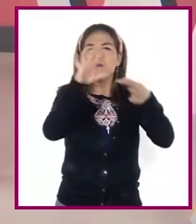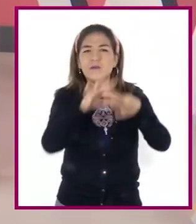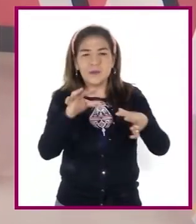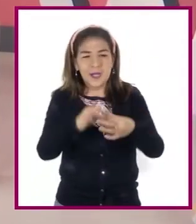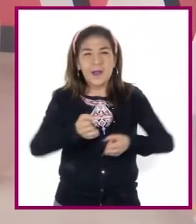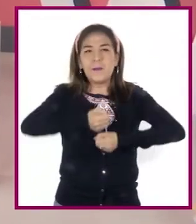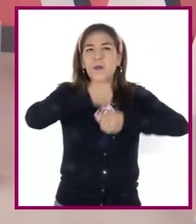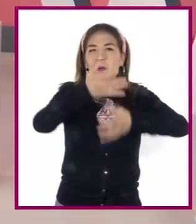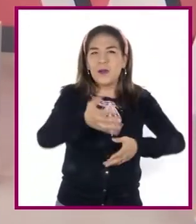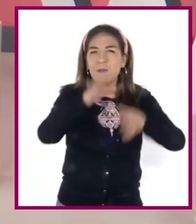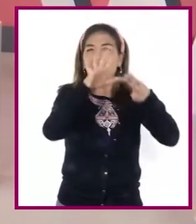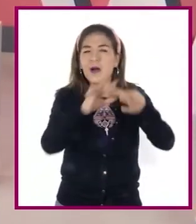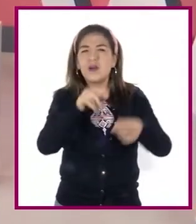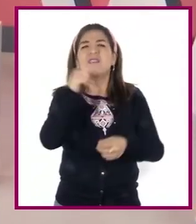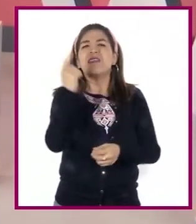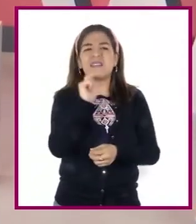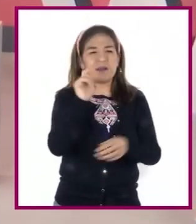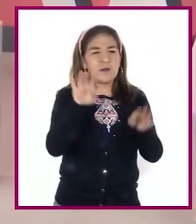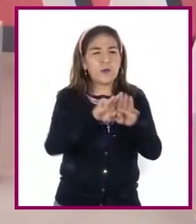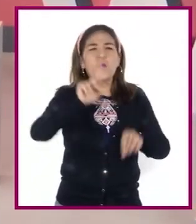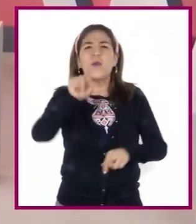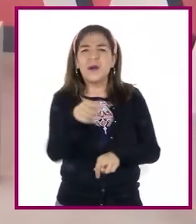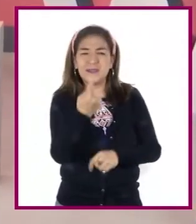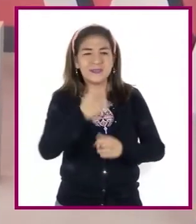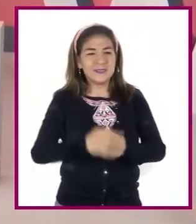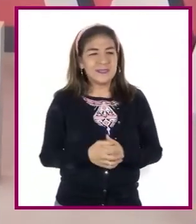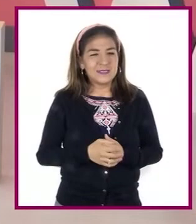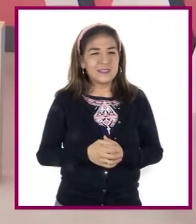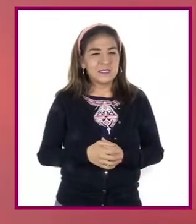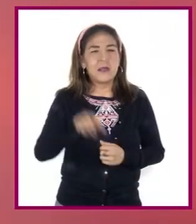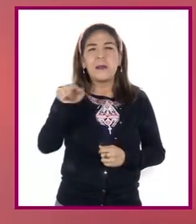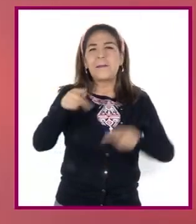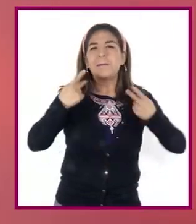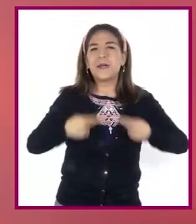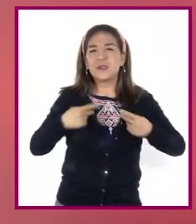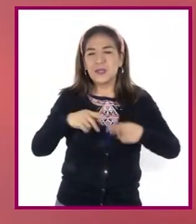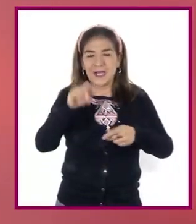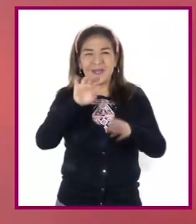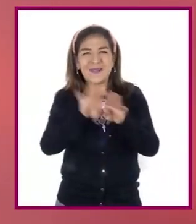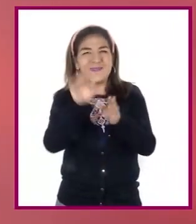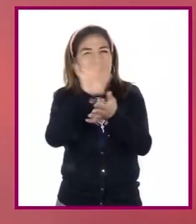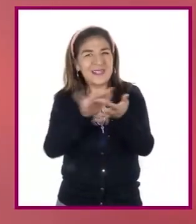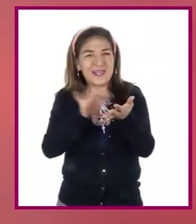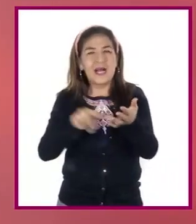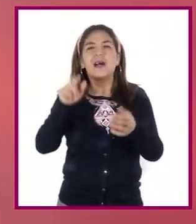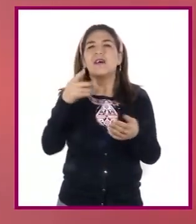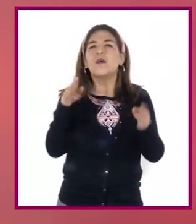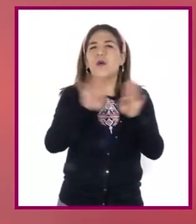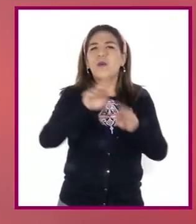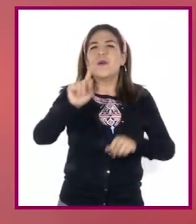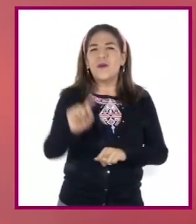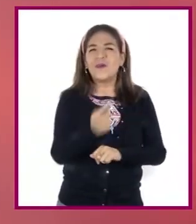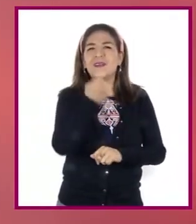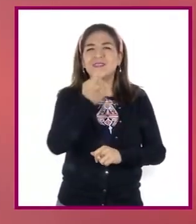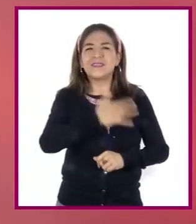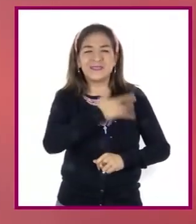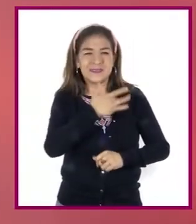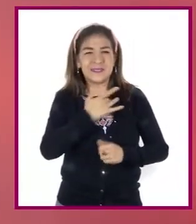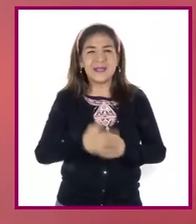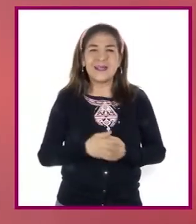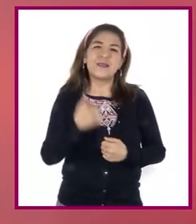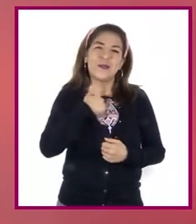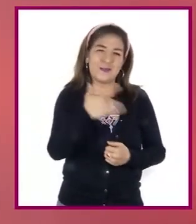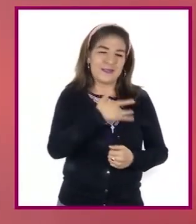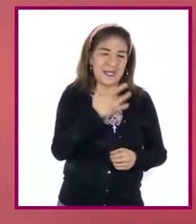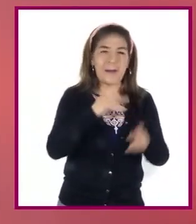poema? 3. ¿Cómo se sienten los personajes? A mí me dio paz y tranquilidad, profesora, porque utiliza